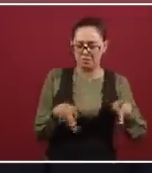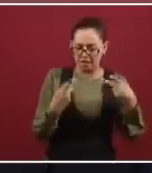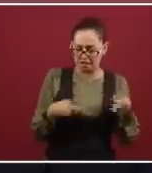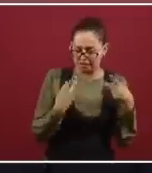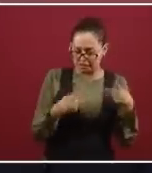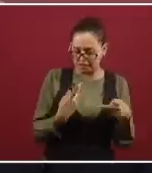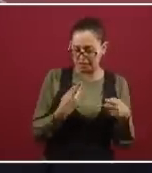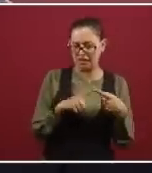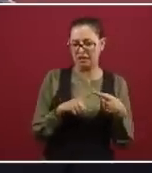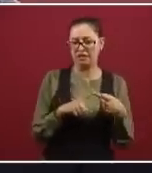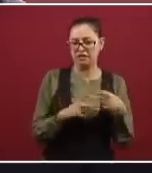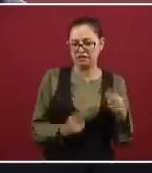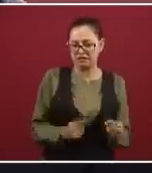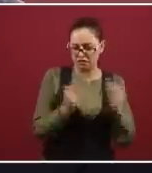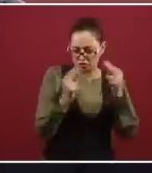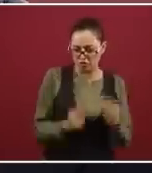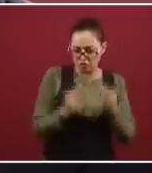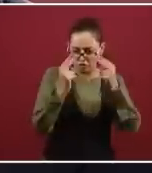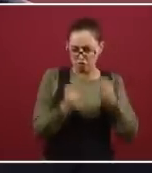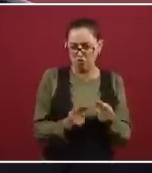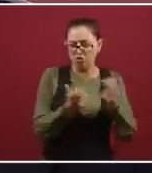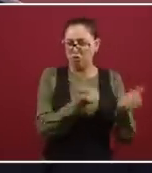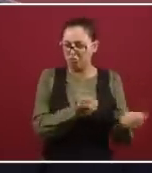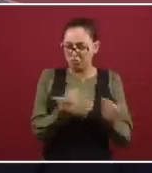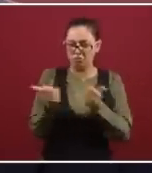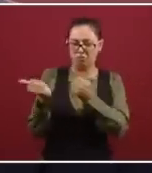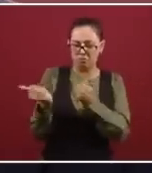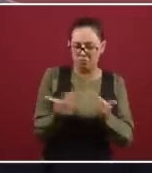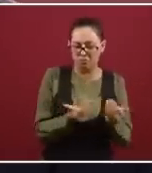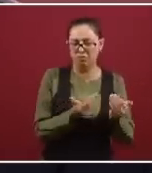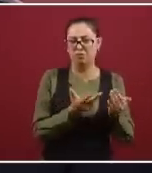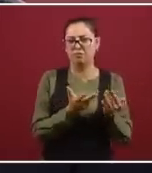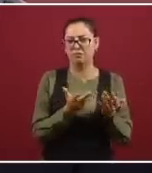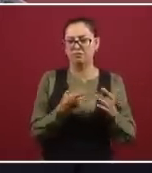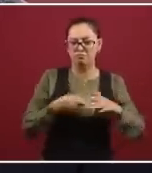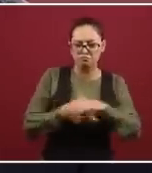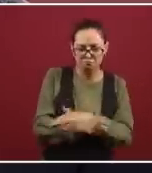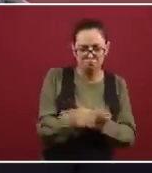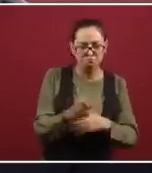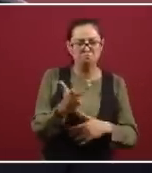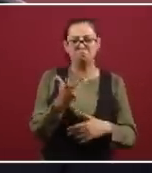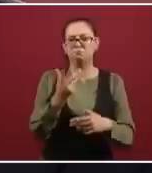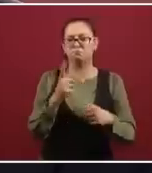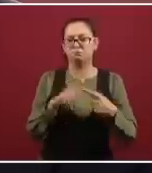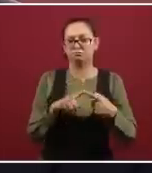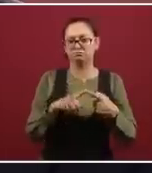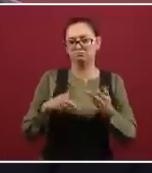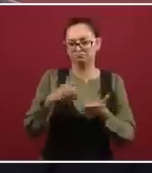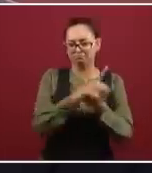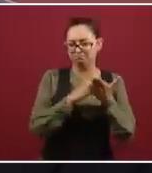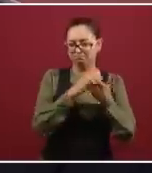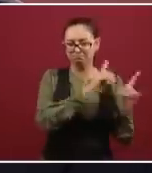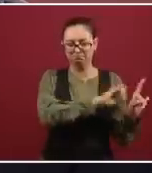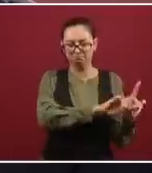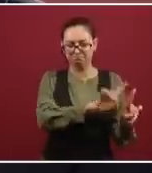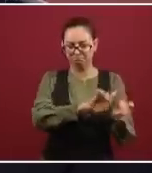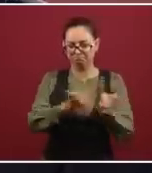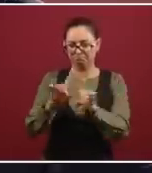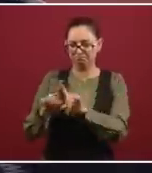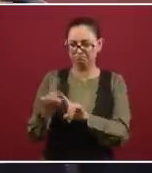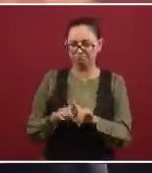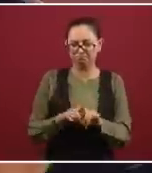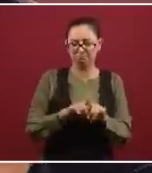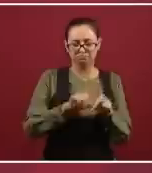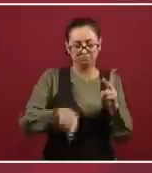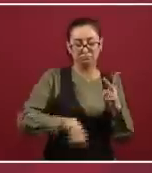quien comercializa, quien trasiega, quien trafica las sustancias psicoactivas ilícitas,